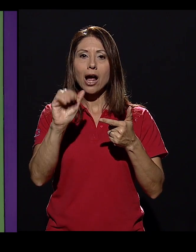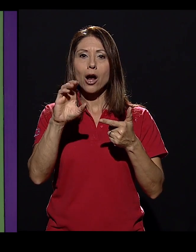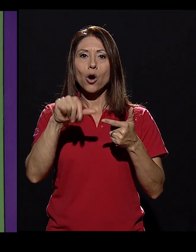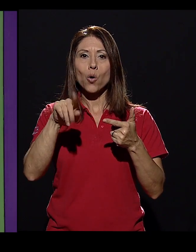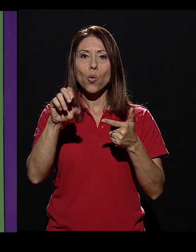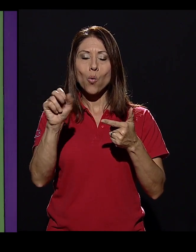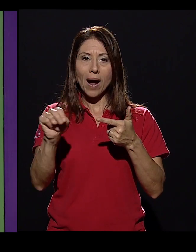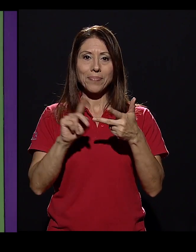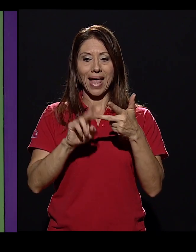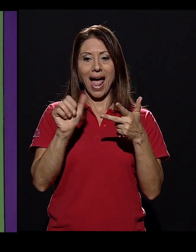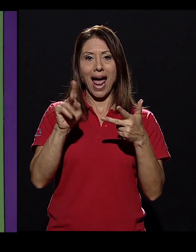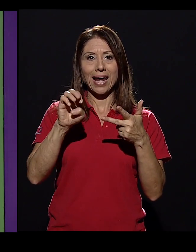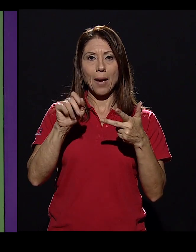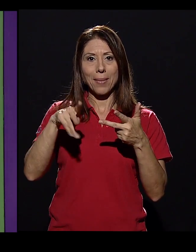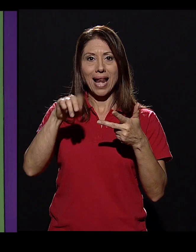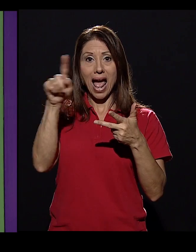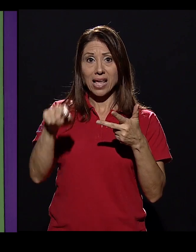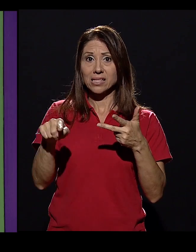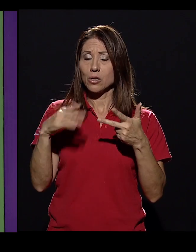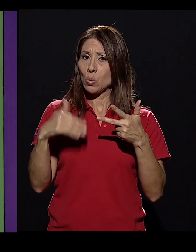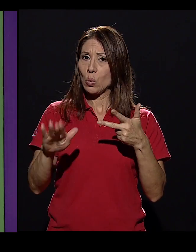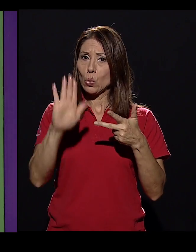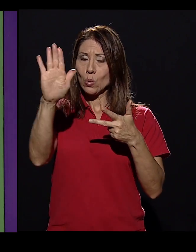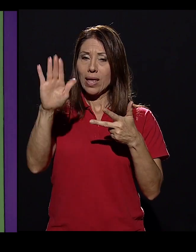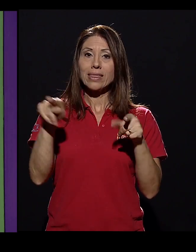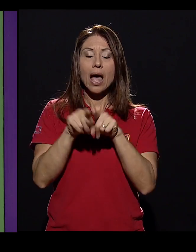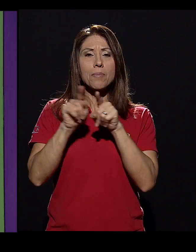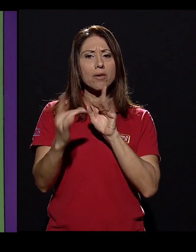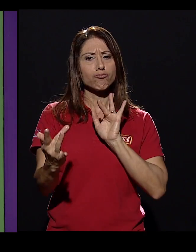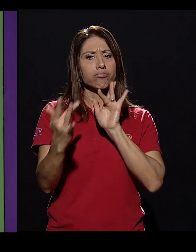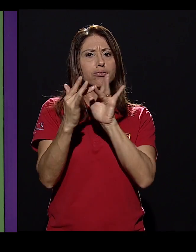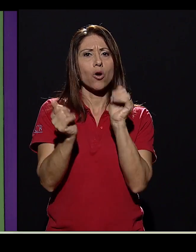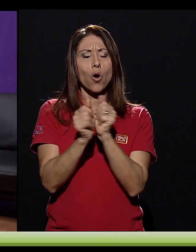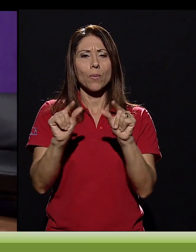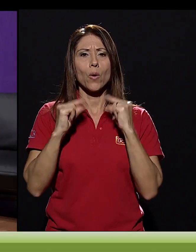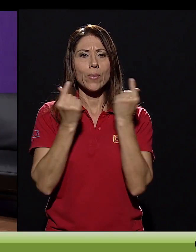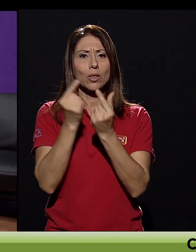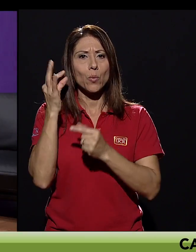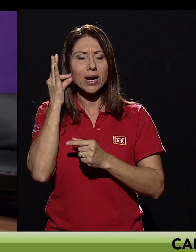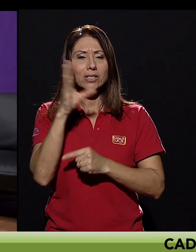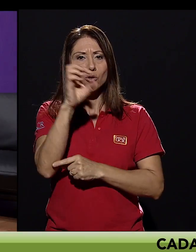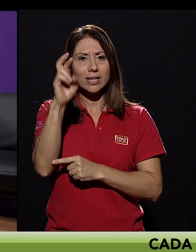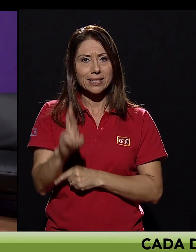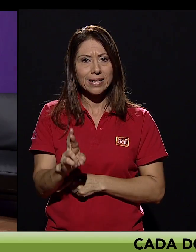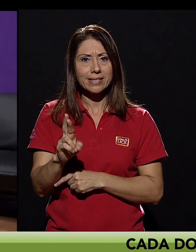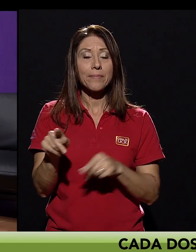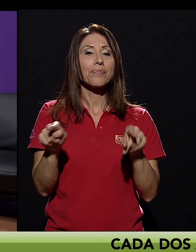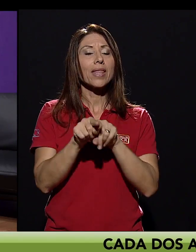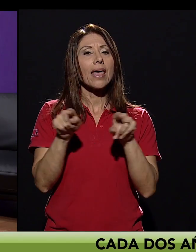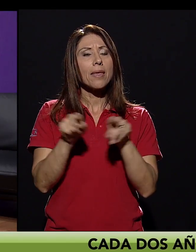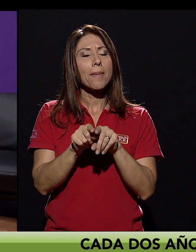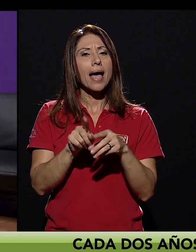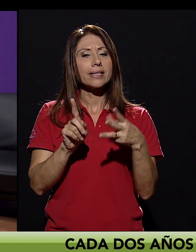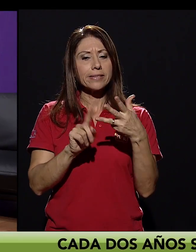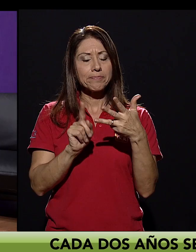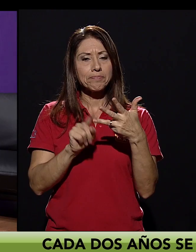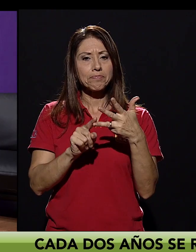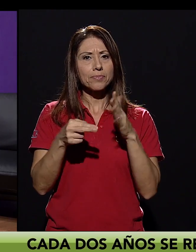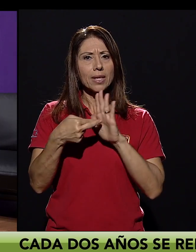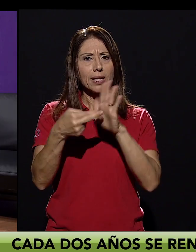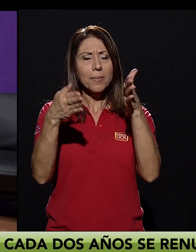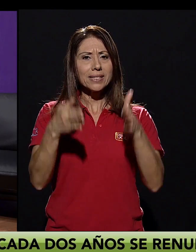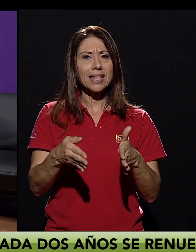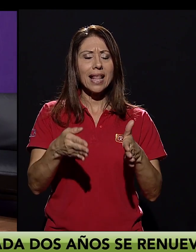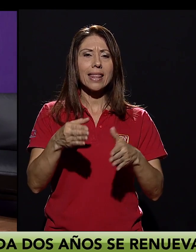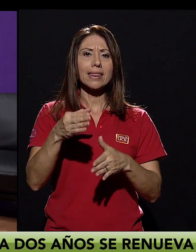española extraordinaria que además ha tenido una cercanía importante con el movimiento Mujeres costarricense, y además de la